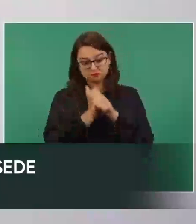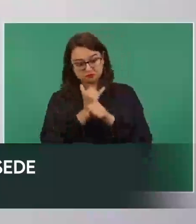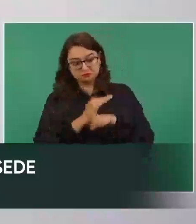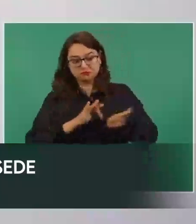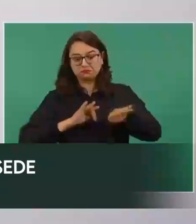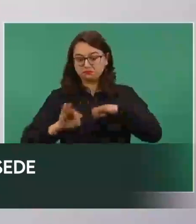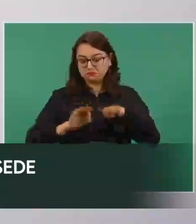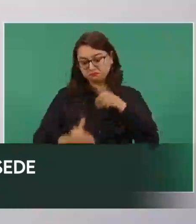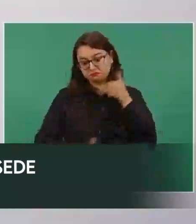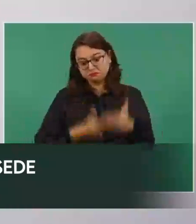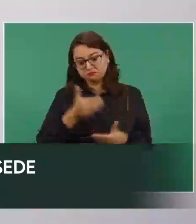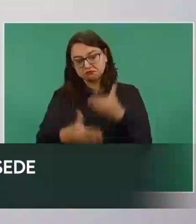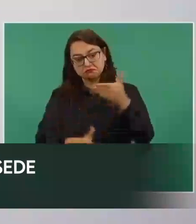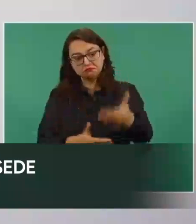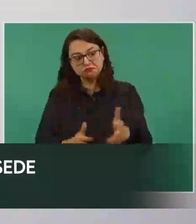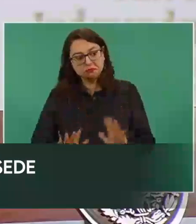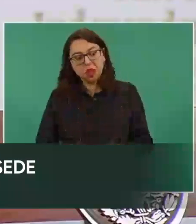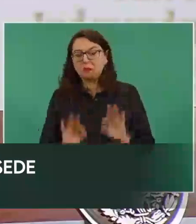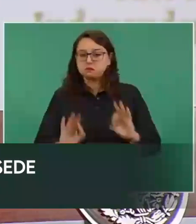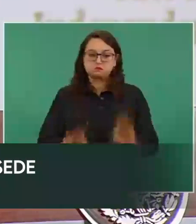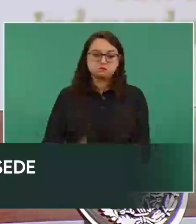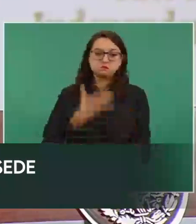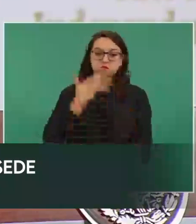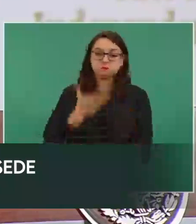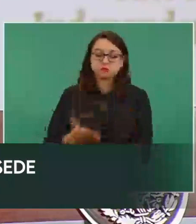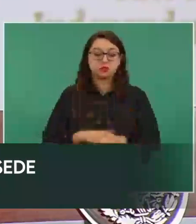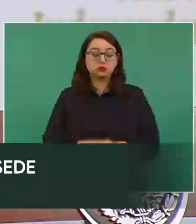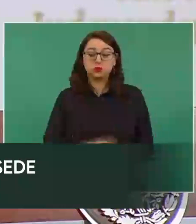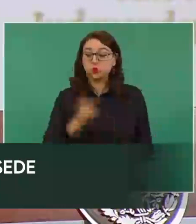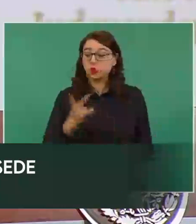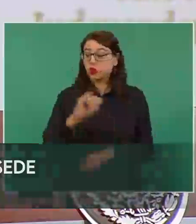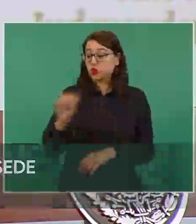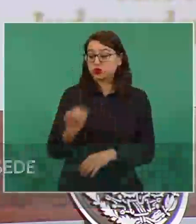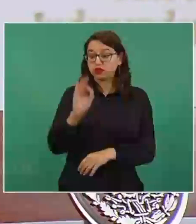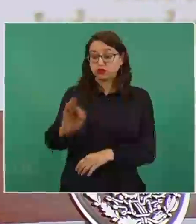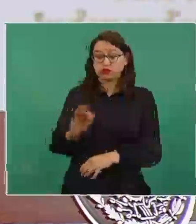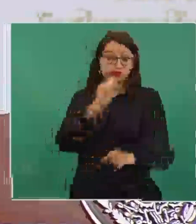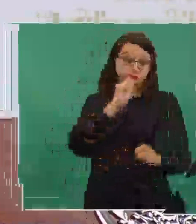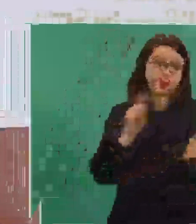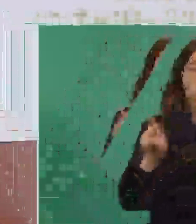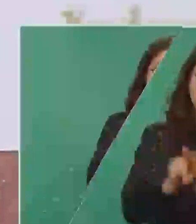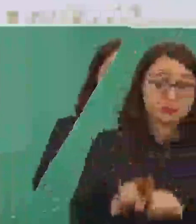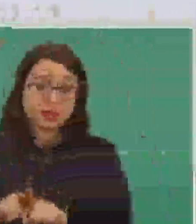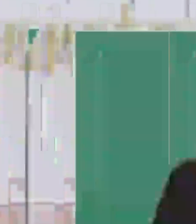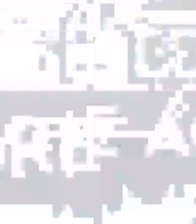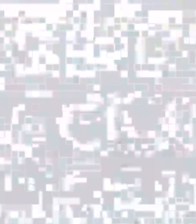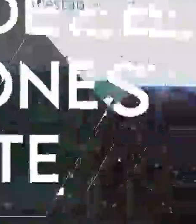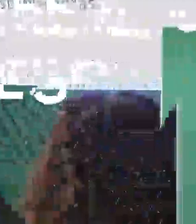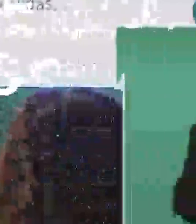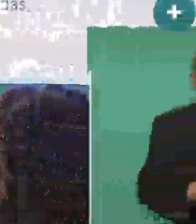y Seguridad Internacionales, Exclusión, Desigualdad y Conflicto.